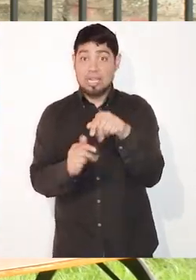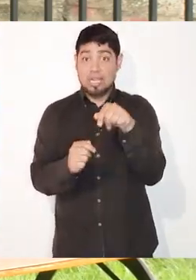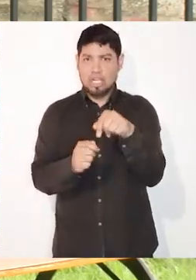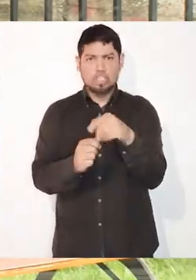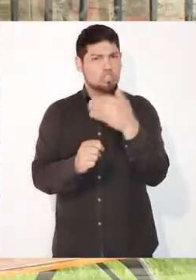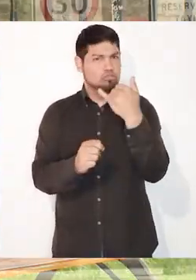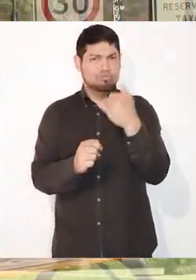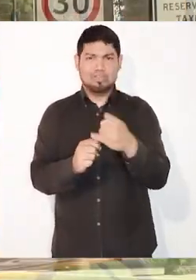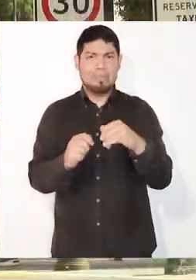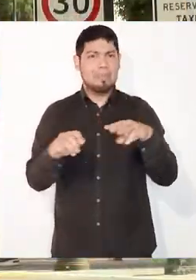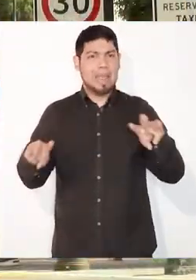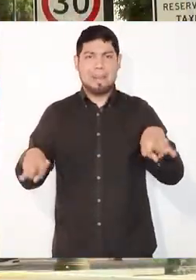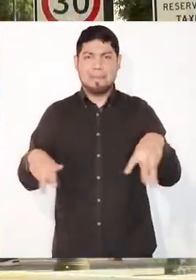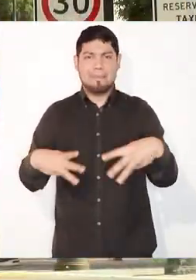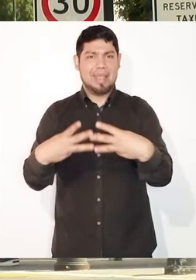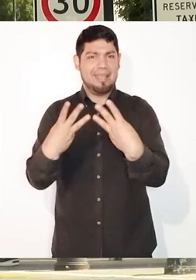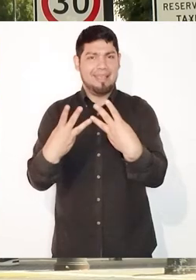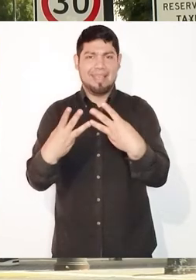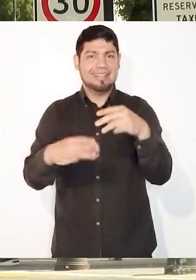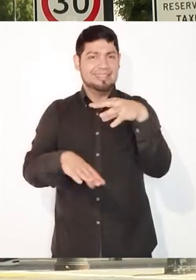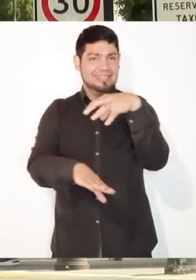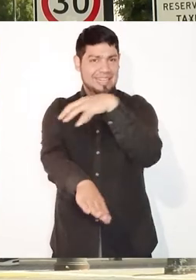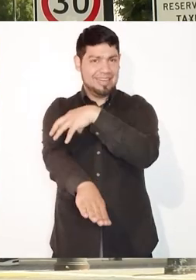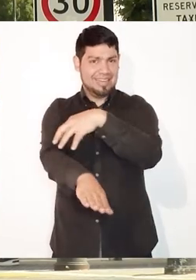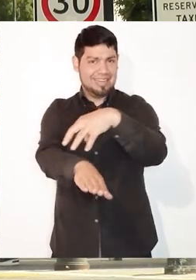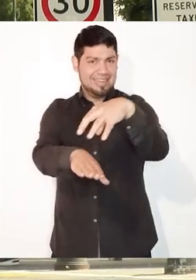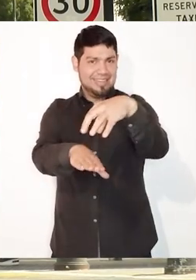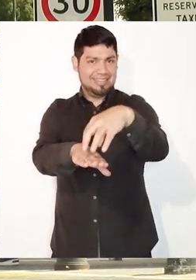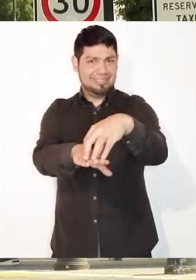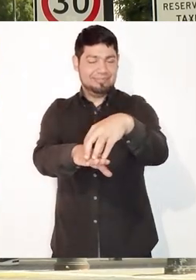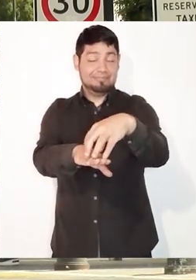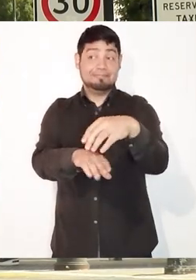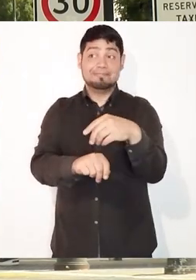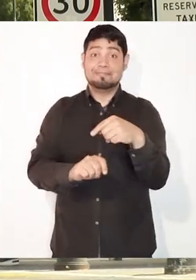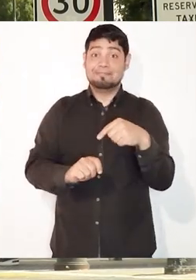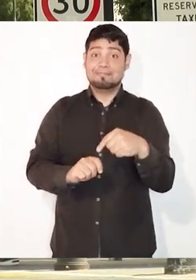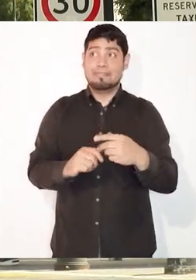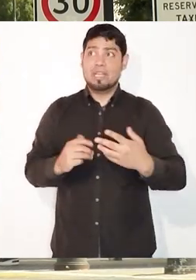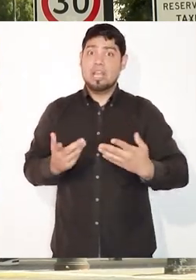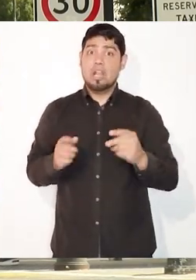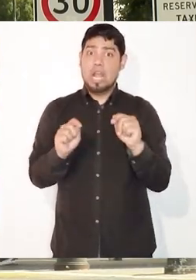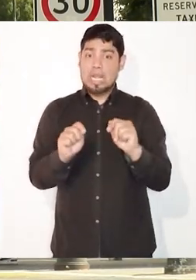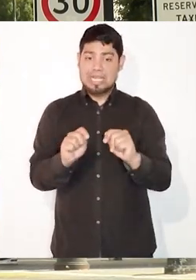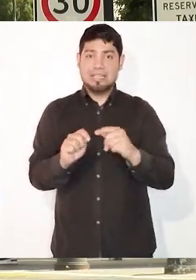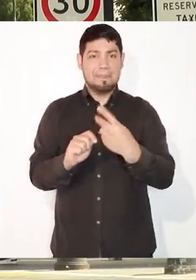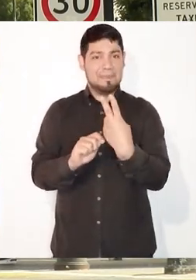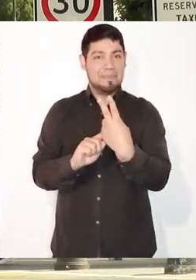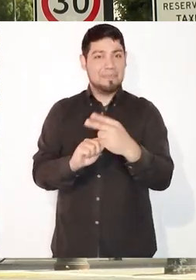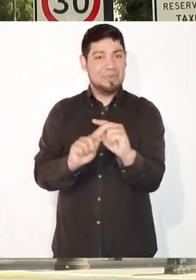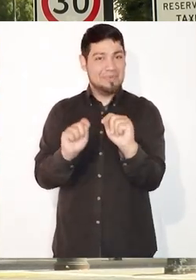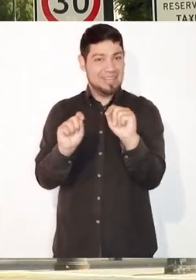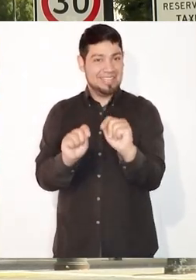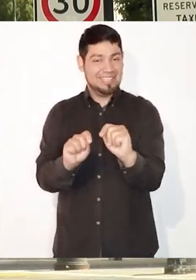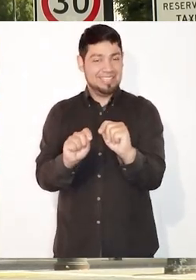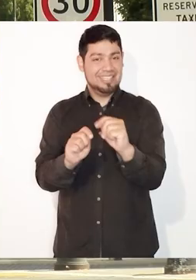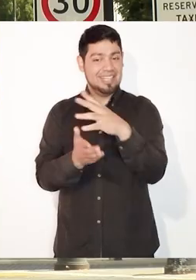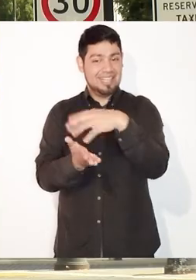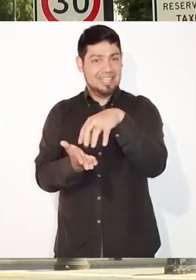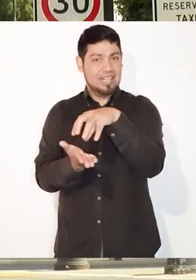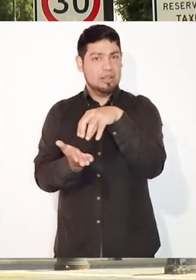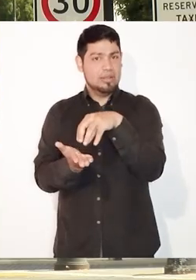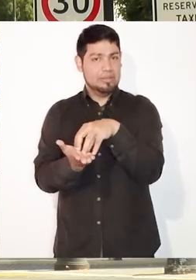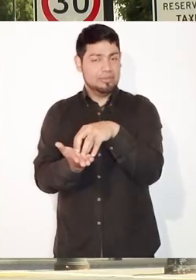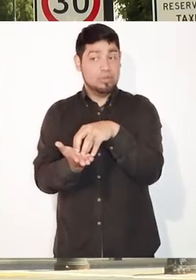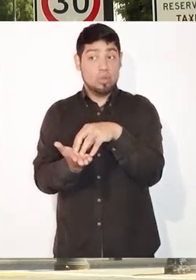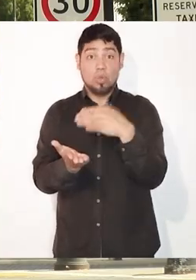en todo lo que escribo está Magallanes, de cerca, de lejos, de dentro, de fuera, ¿no? Pero territorial también porque